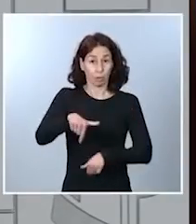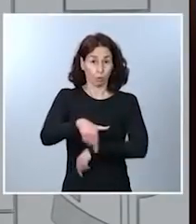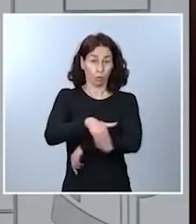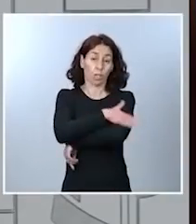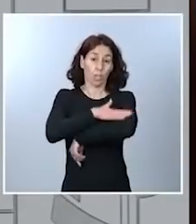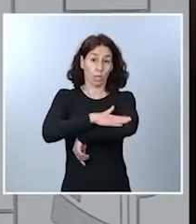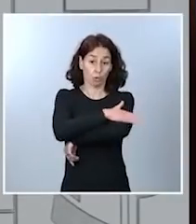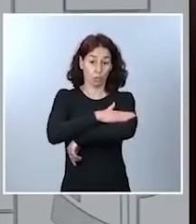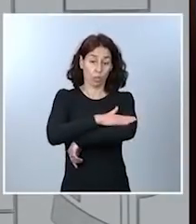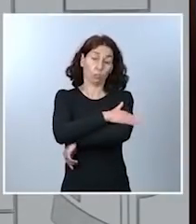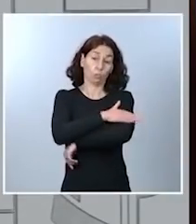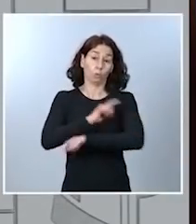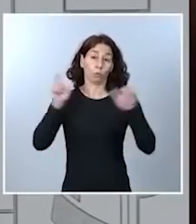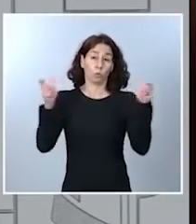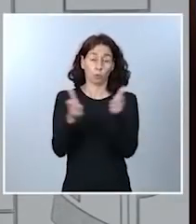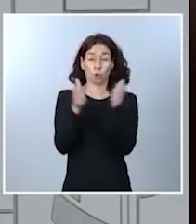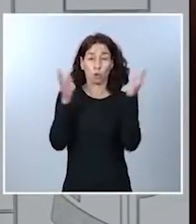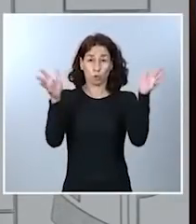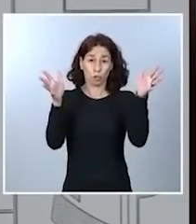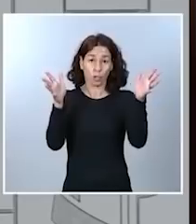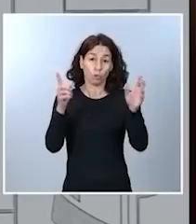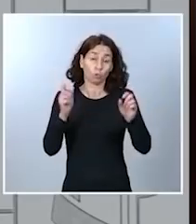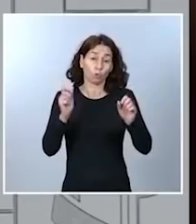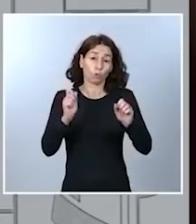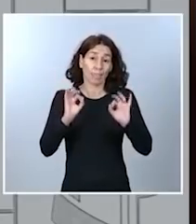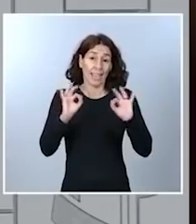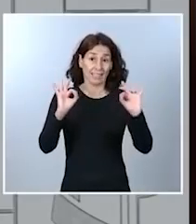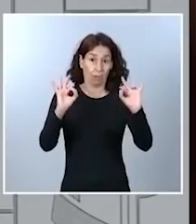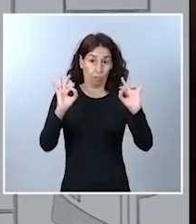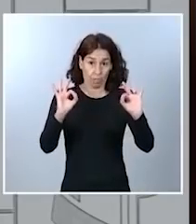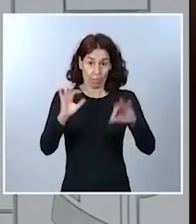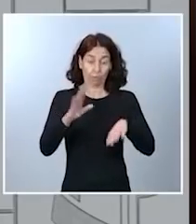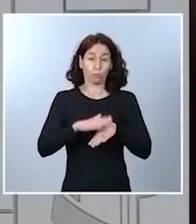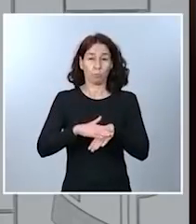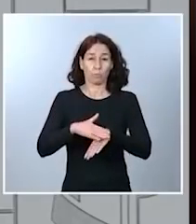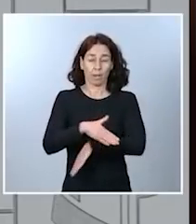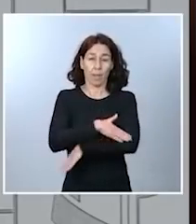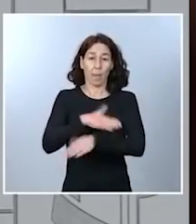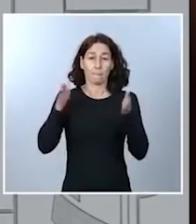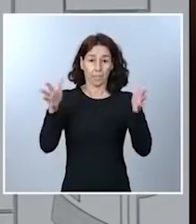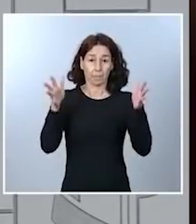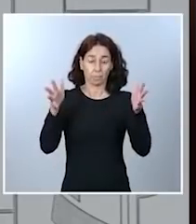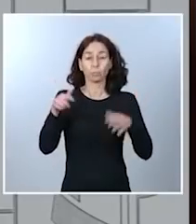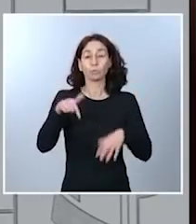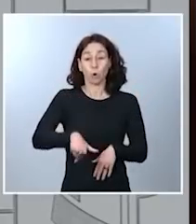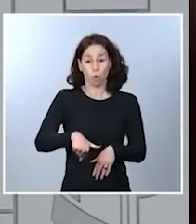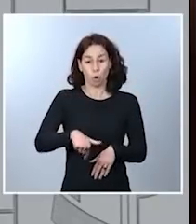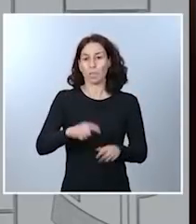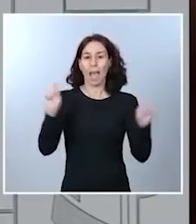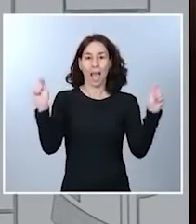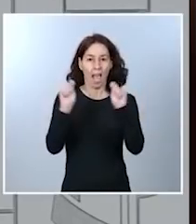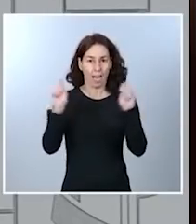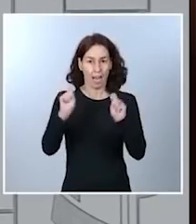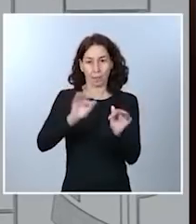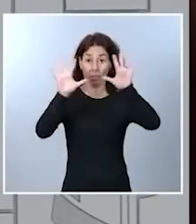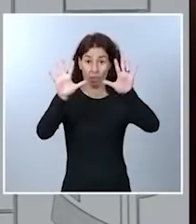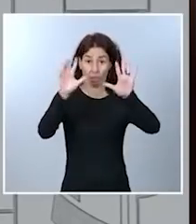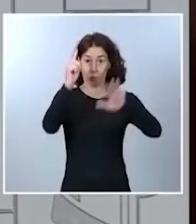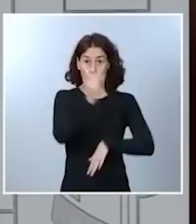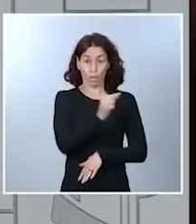de ministros acaba de decretar el estado de alarma en todo el país y que entrará en vigor esta misma tarde